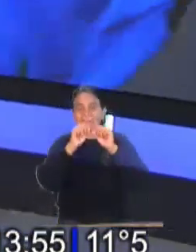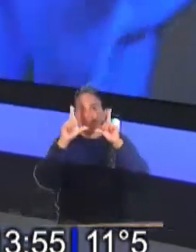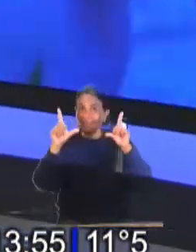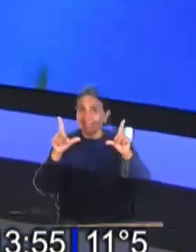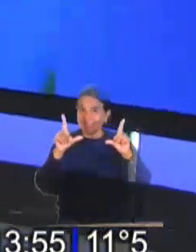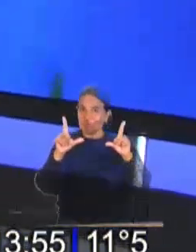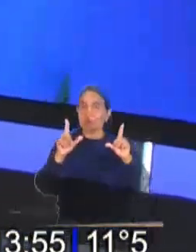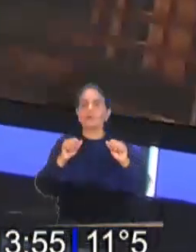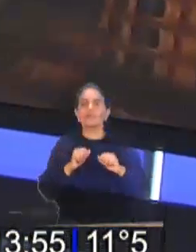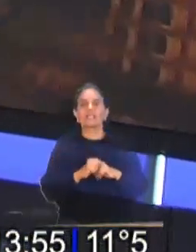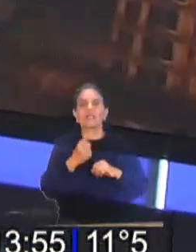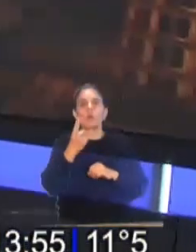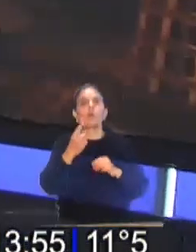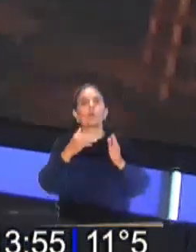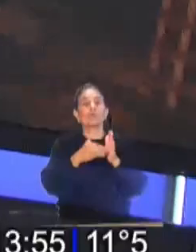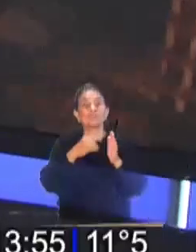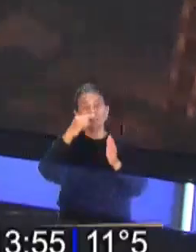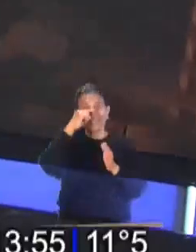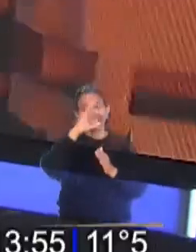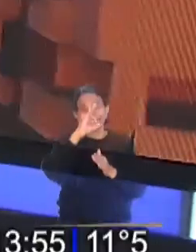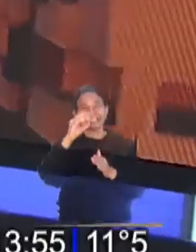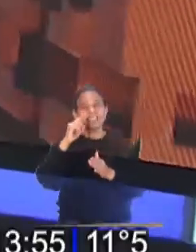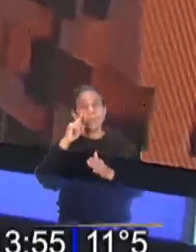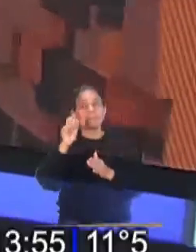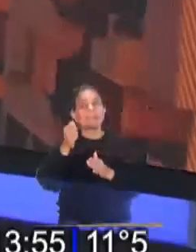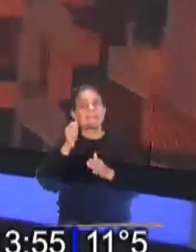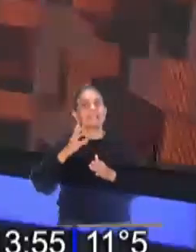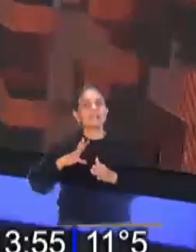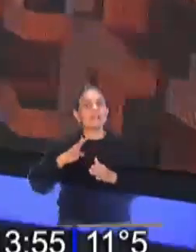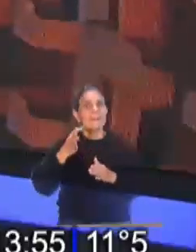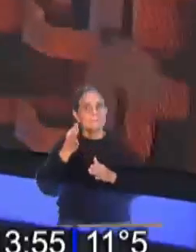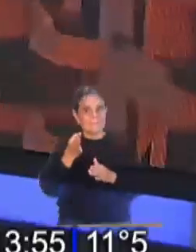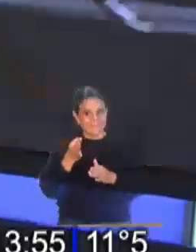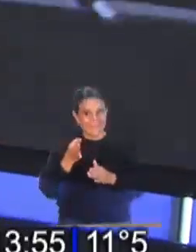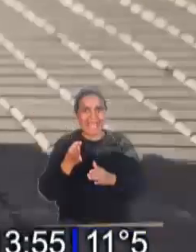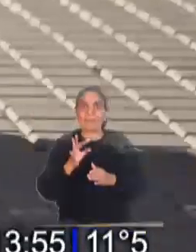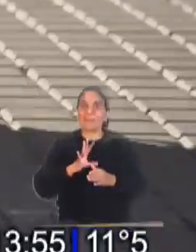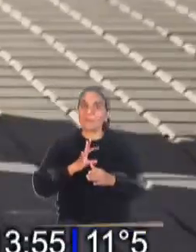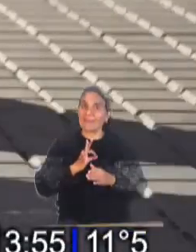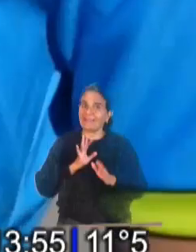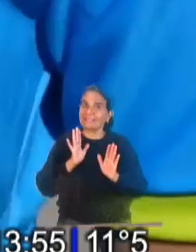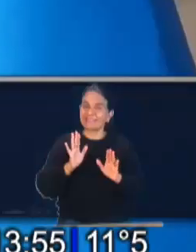hay más de 1.700.000 pesos en premios. Los detalles se los mostramos acá.